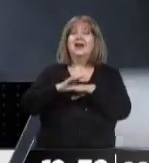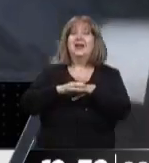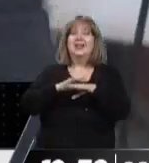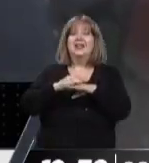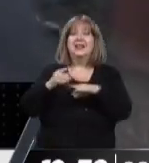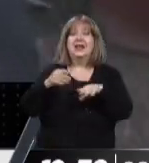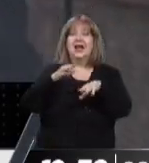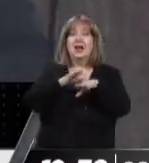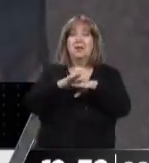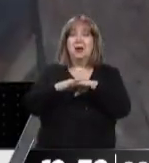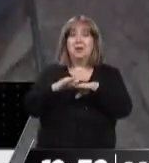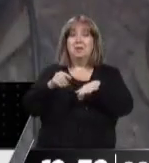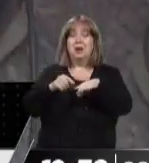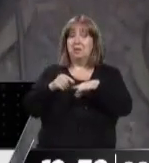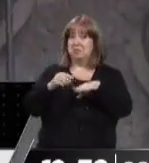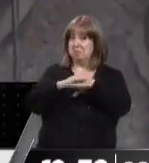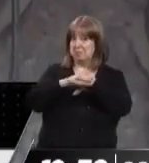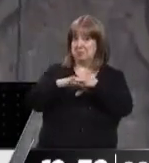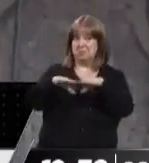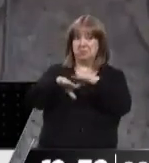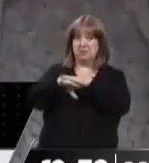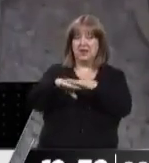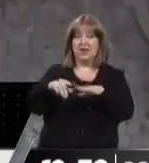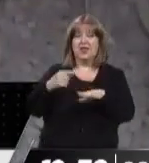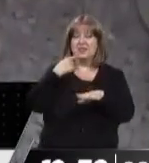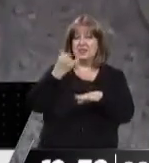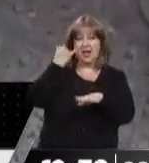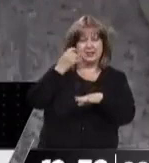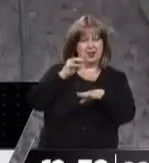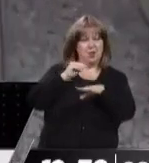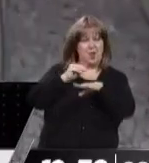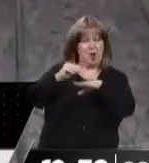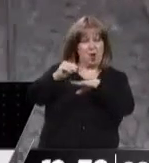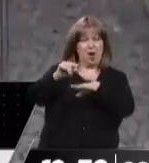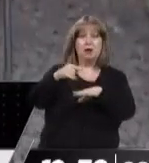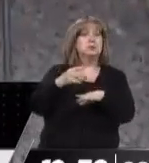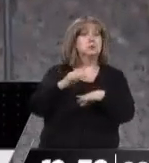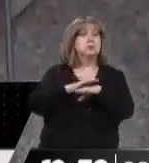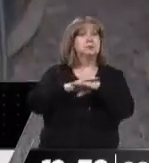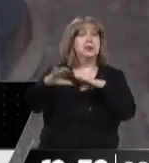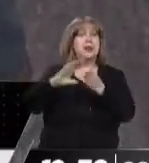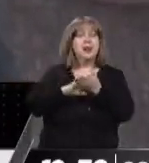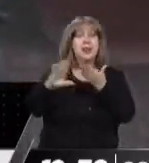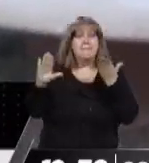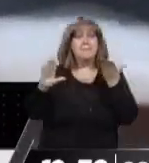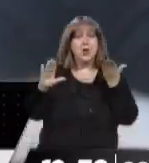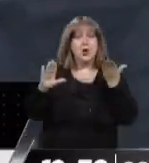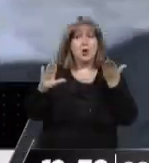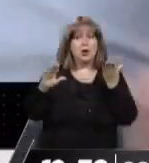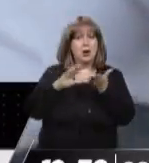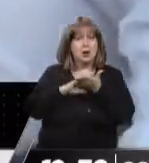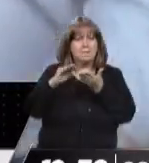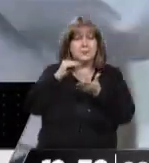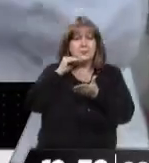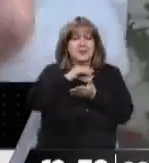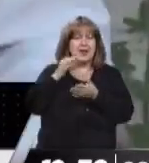piernas perfectas esta mujer y las tenías muy feas. Sí, igual que tomate estaba, por eso me querían cortar. Otra cosa que le